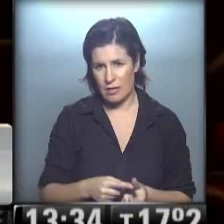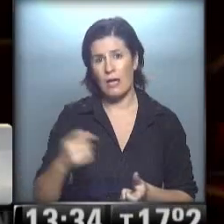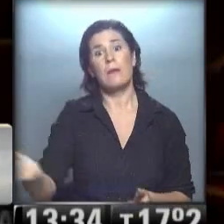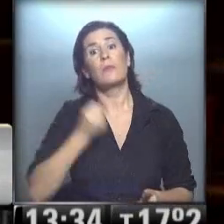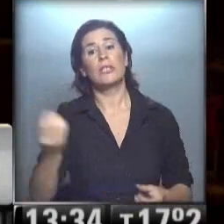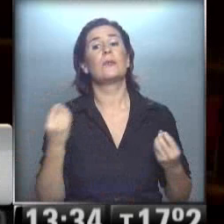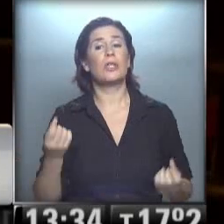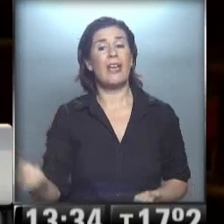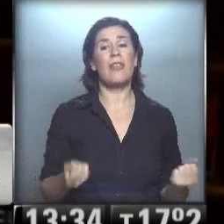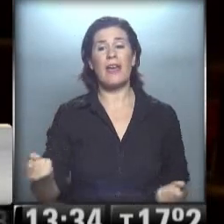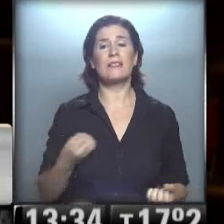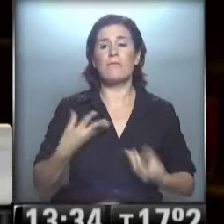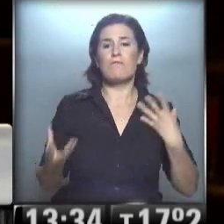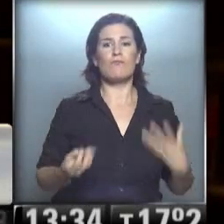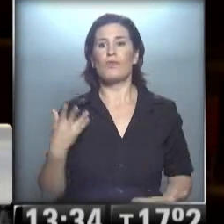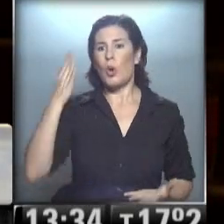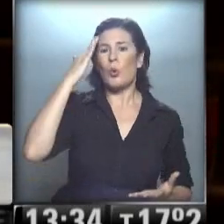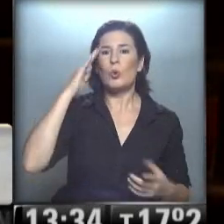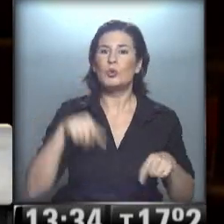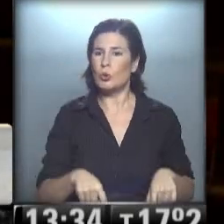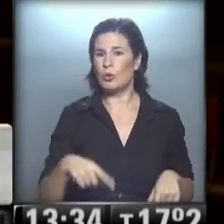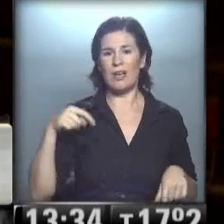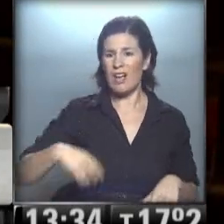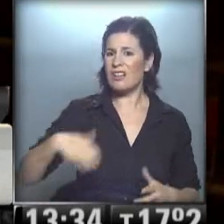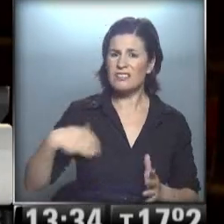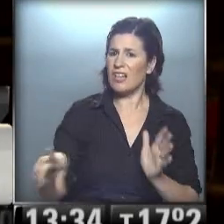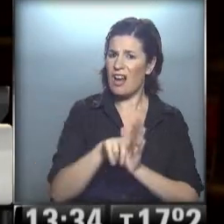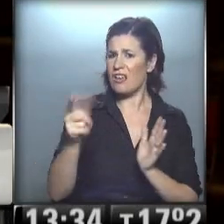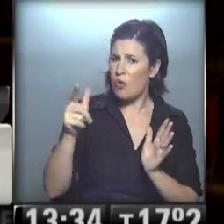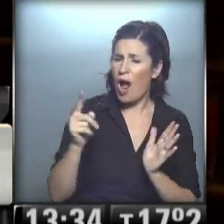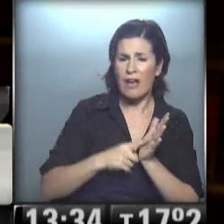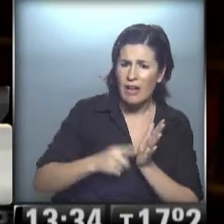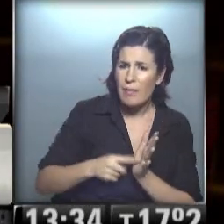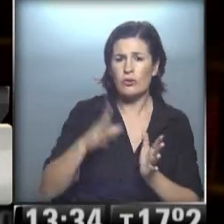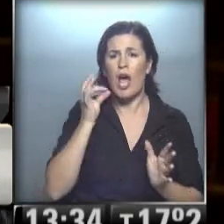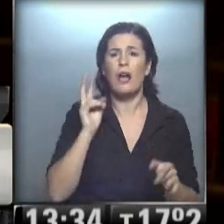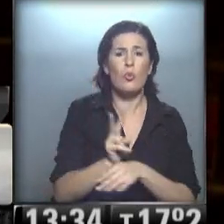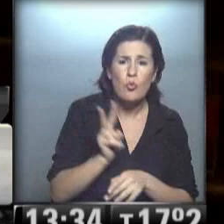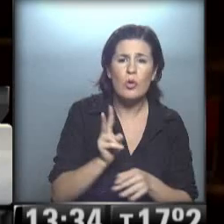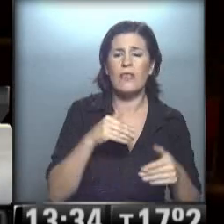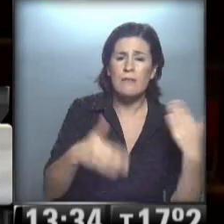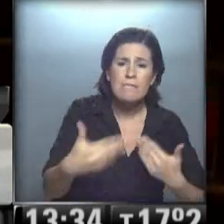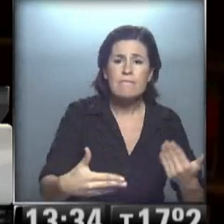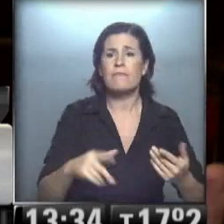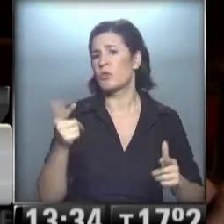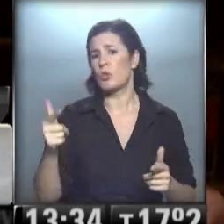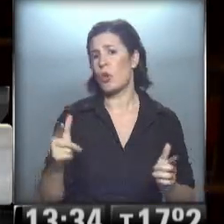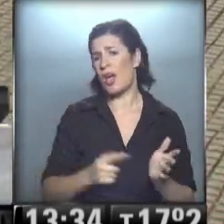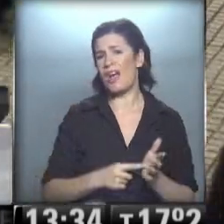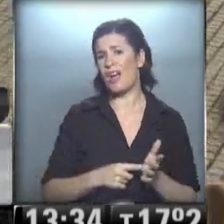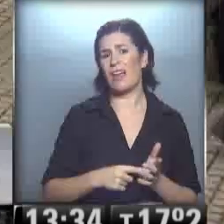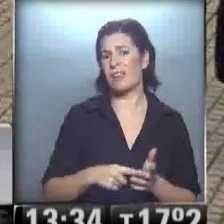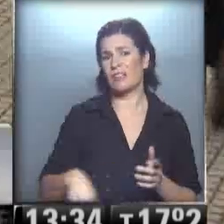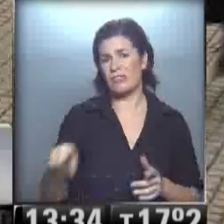que es una manifestación de nuestra cultura, en nuestro país no está regulada, no está protegida por ninguna legislación. Es una actividad